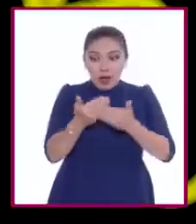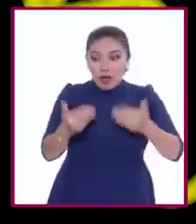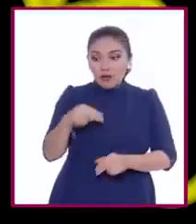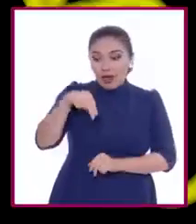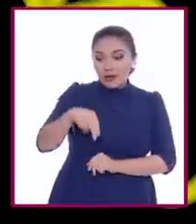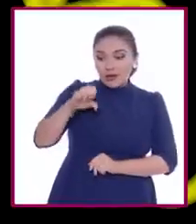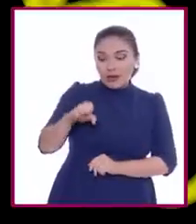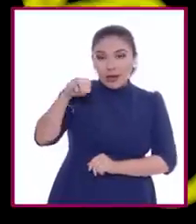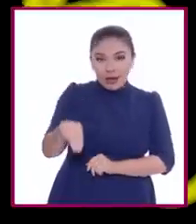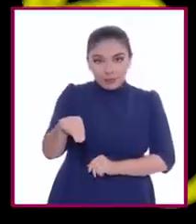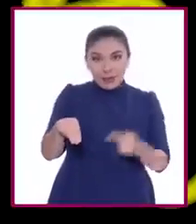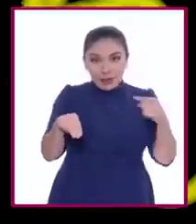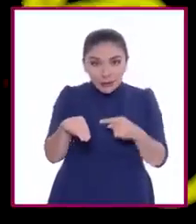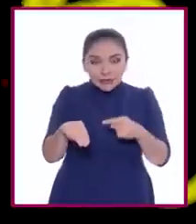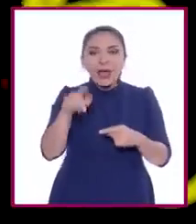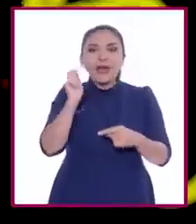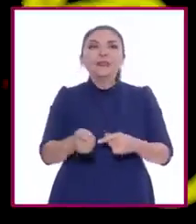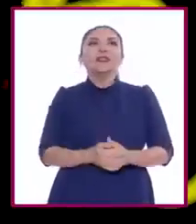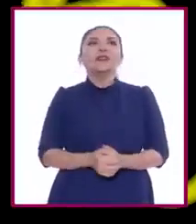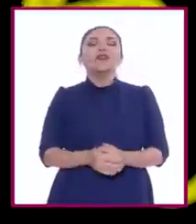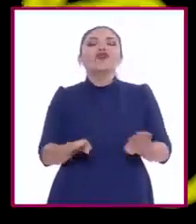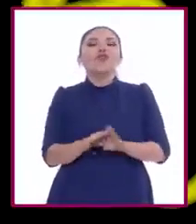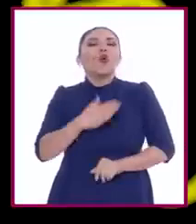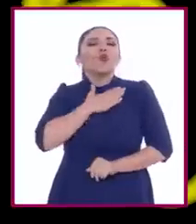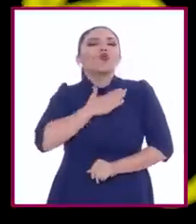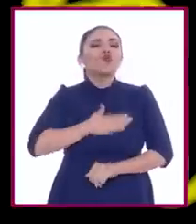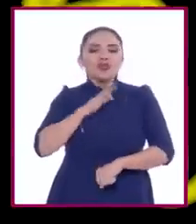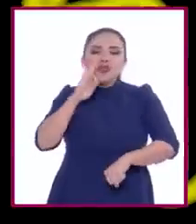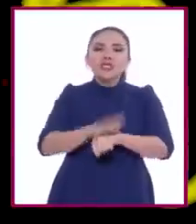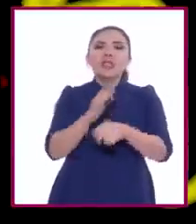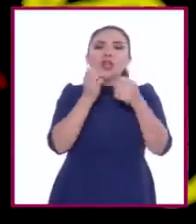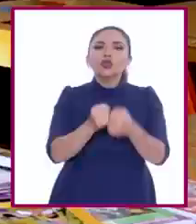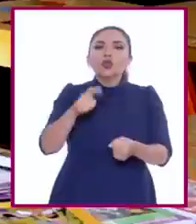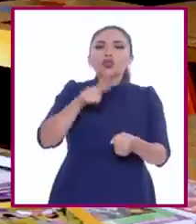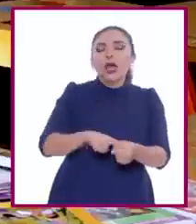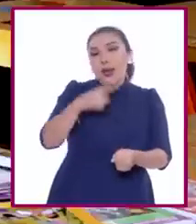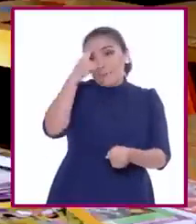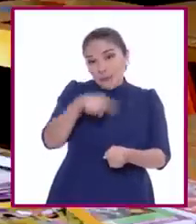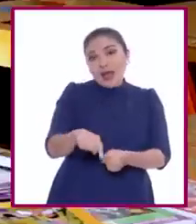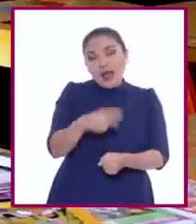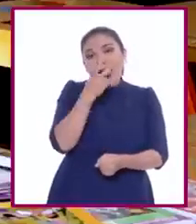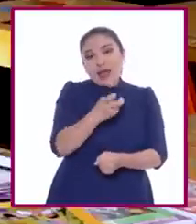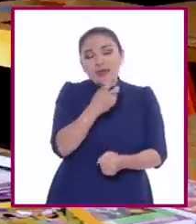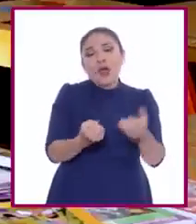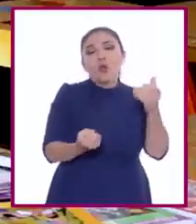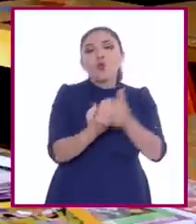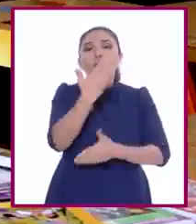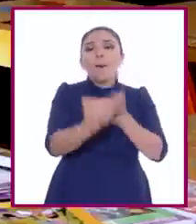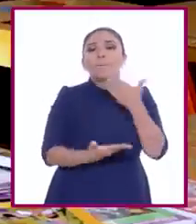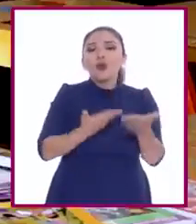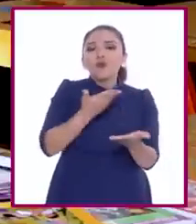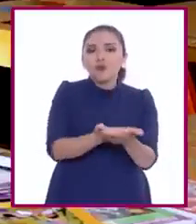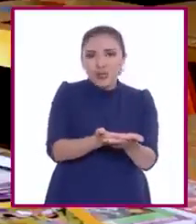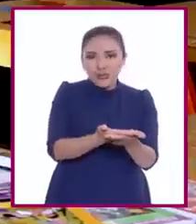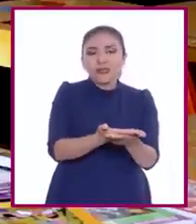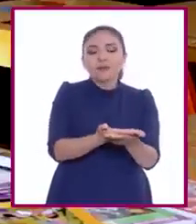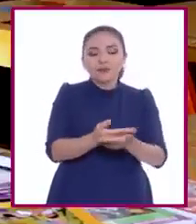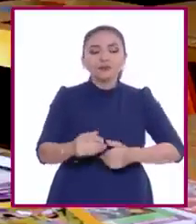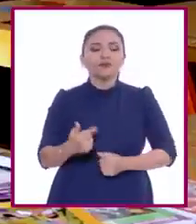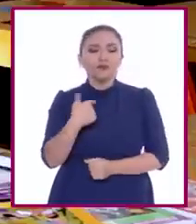nueva escuela mexicana es un ejercicio de justicia social que se le hace en esta nueva